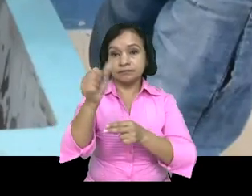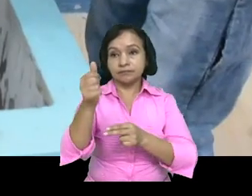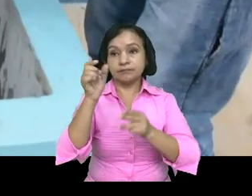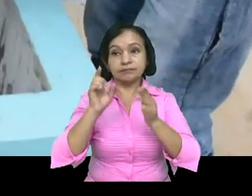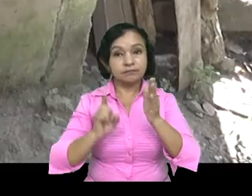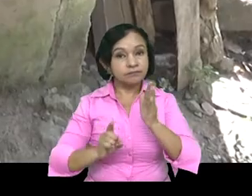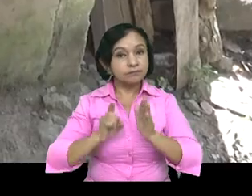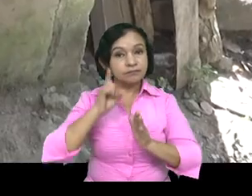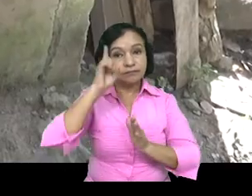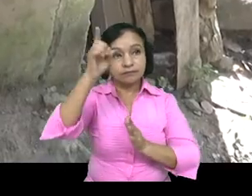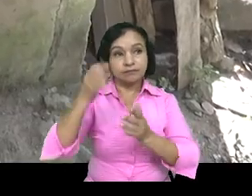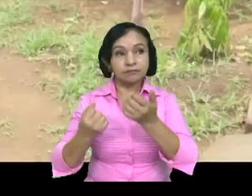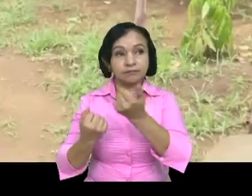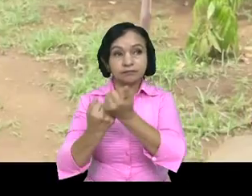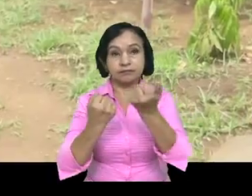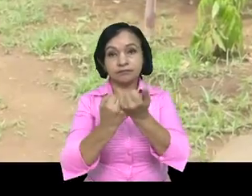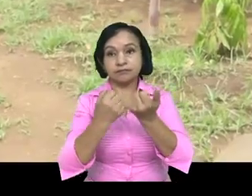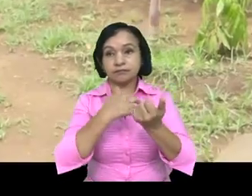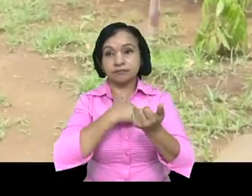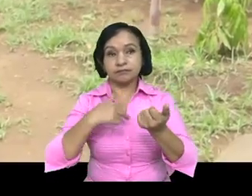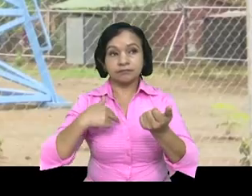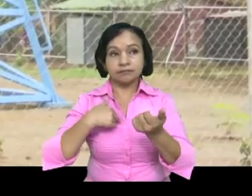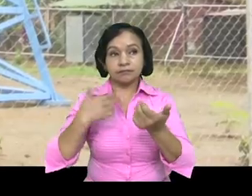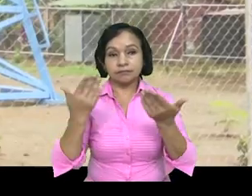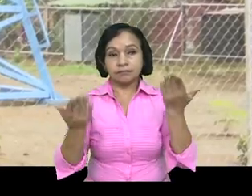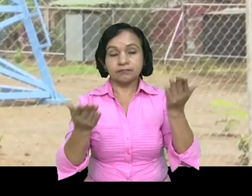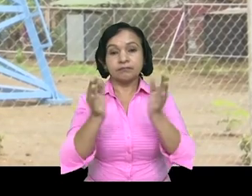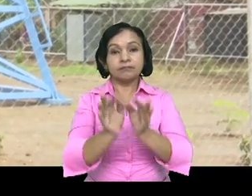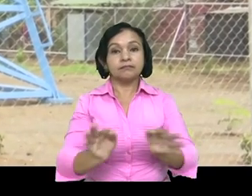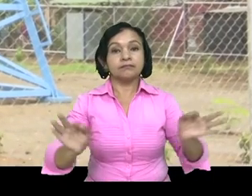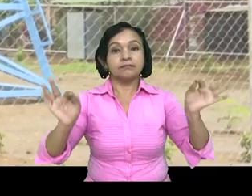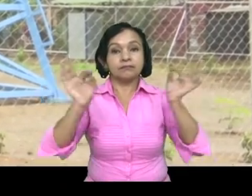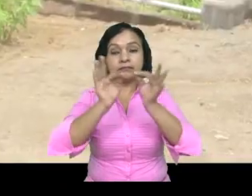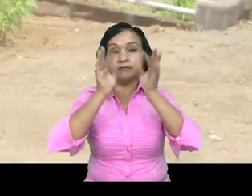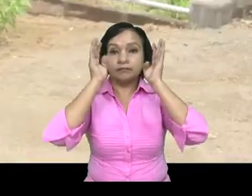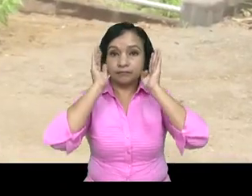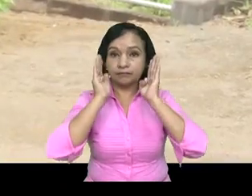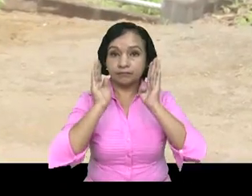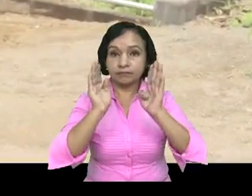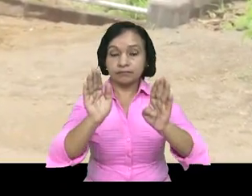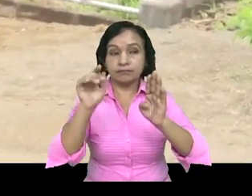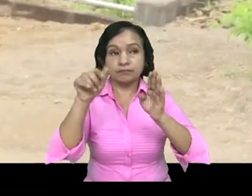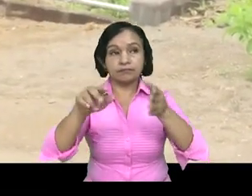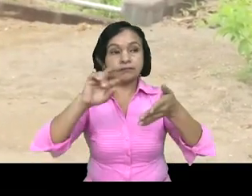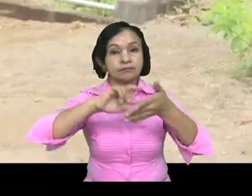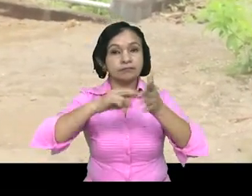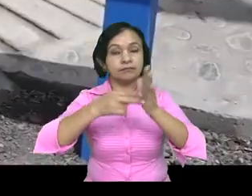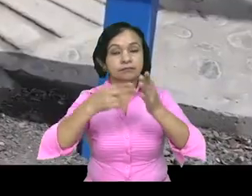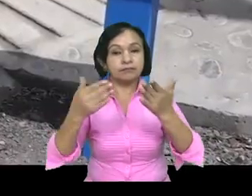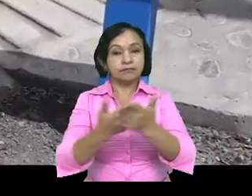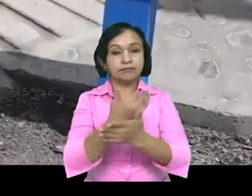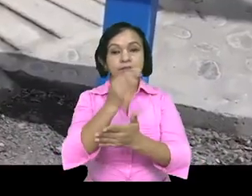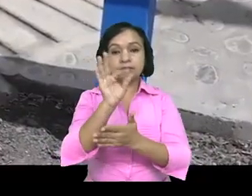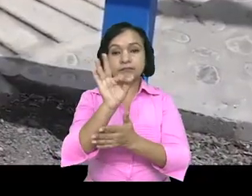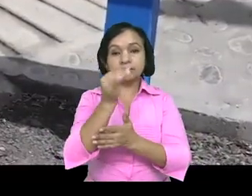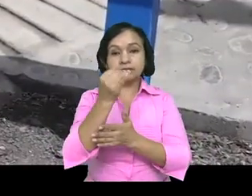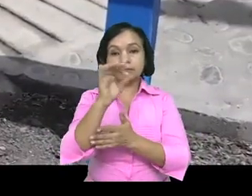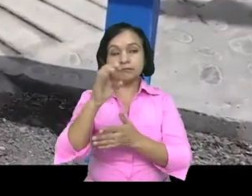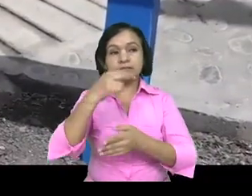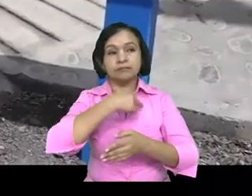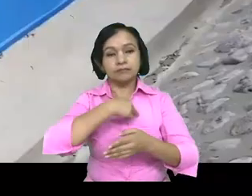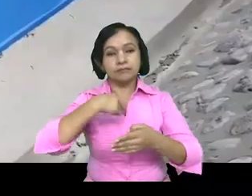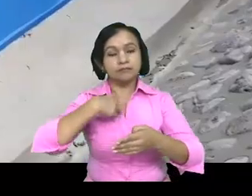Sostenible, relacionado con el acceso universal de estos importantes servicios. En este sentido, el nuevo FICE ha venido